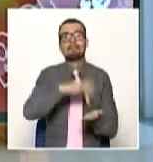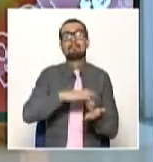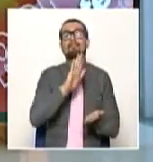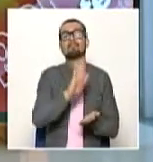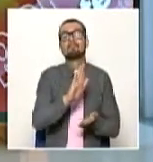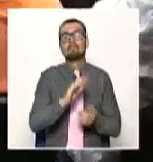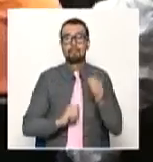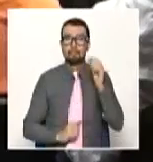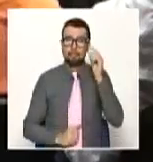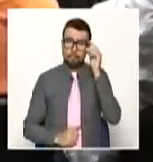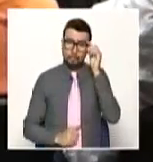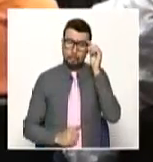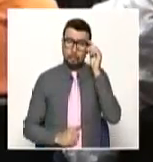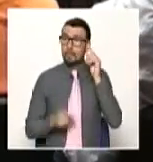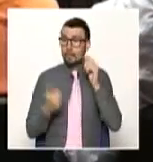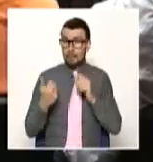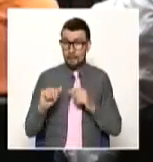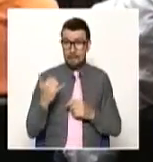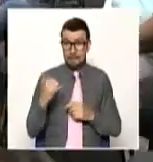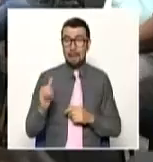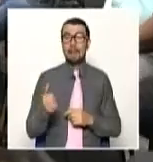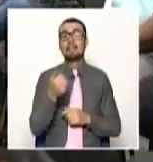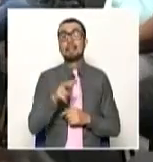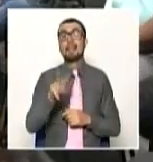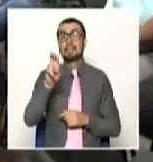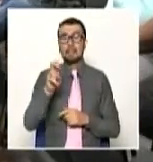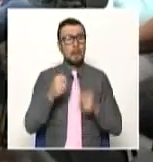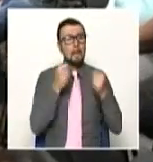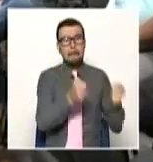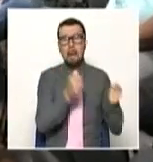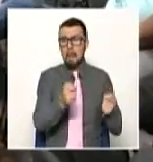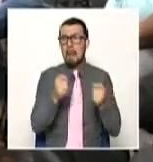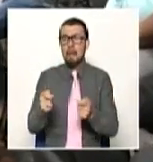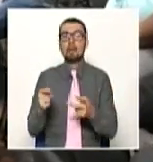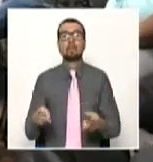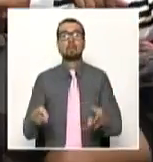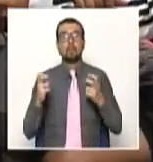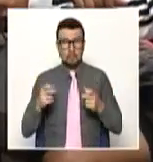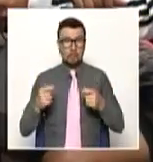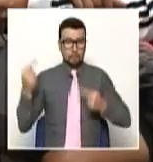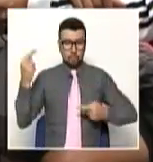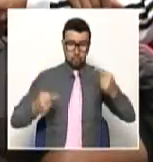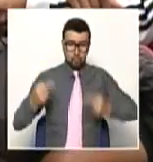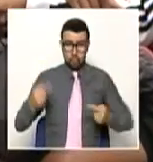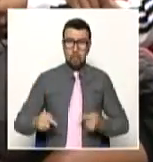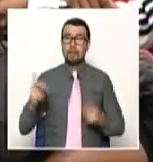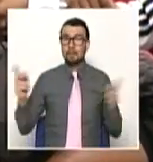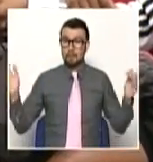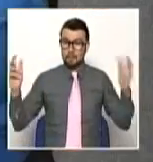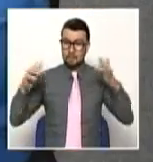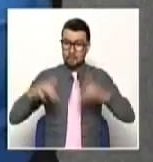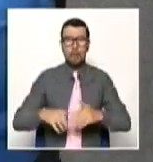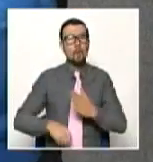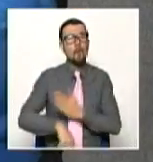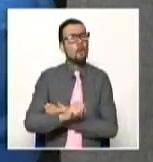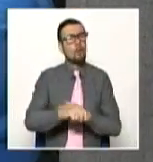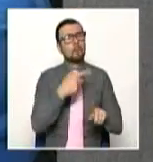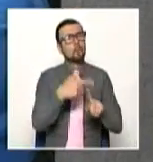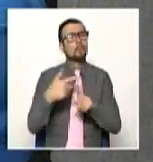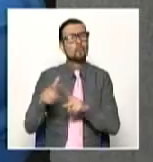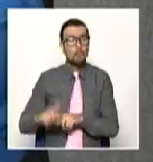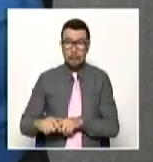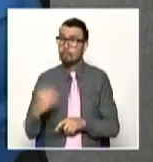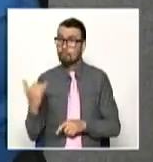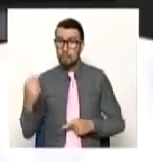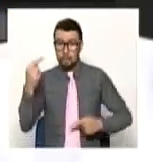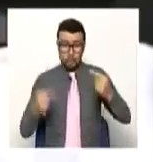cafetera. Ya son 17 los equipos confirmados para una nueva versión de la Copa Telecafé Élite, que reúne a futbolistas de varios municipios y que se disputa en